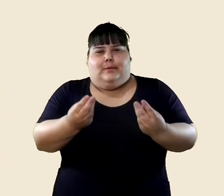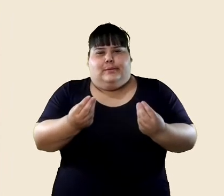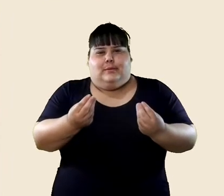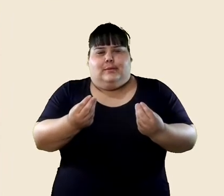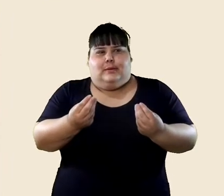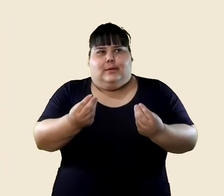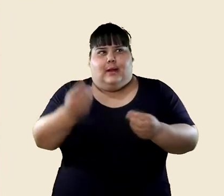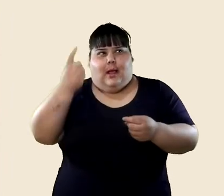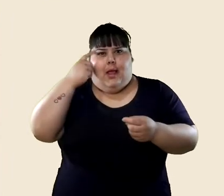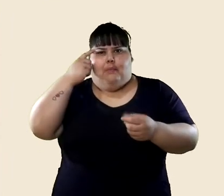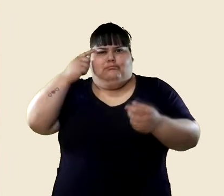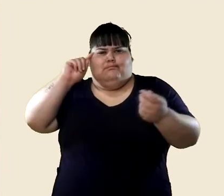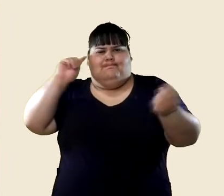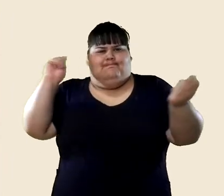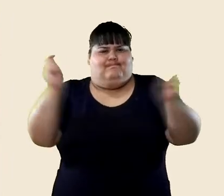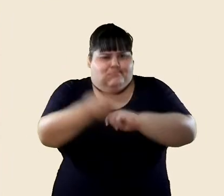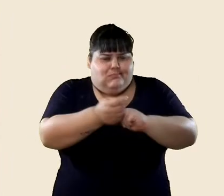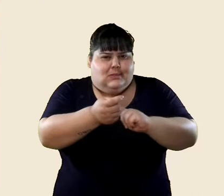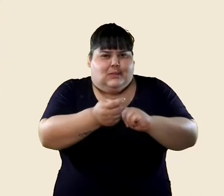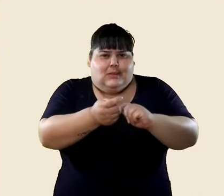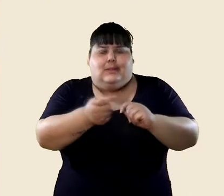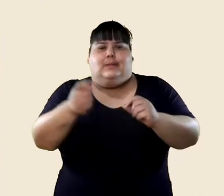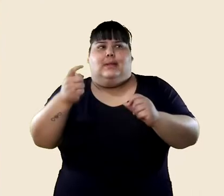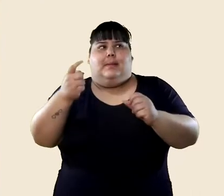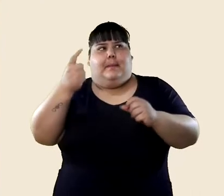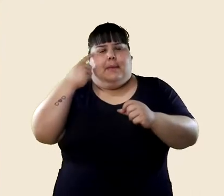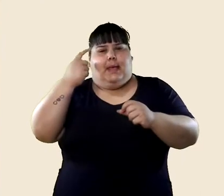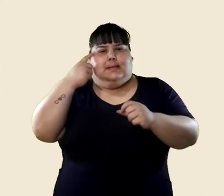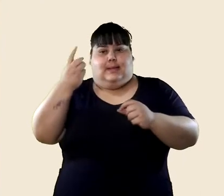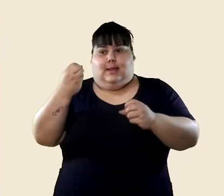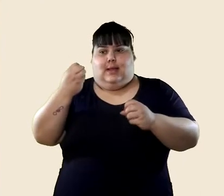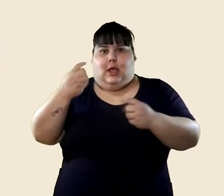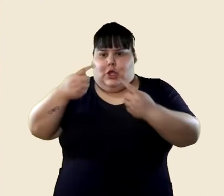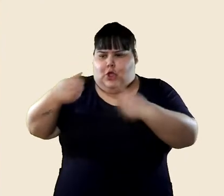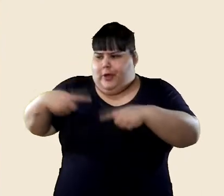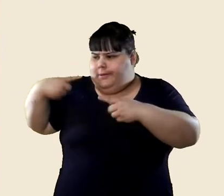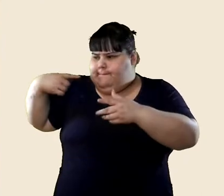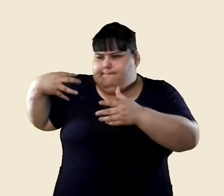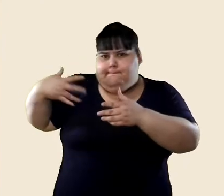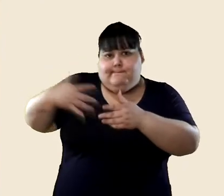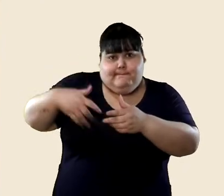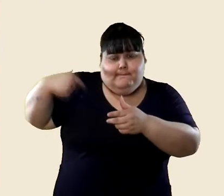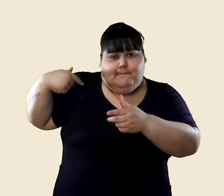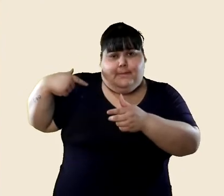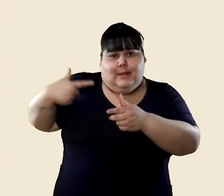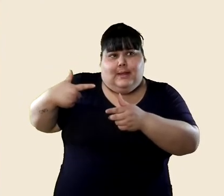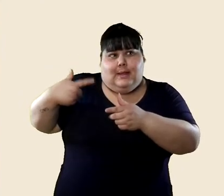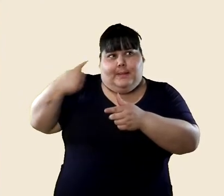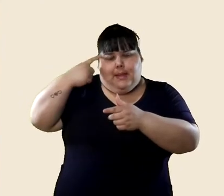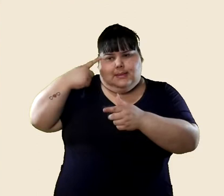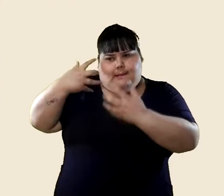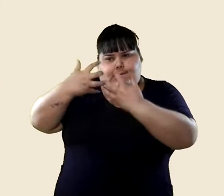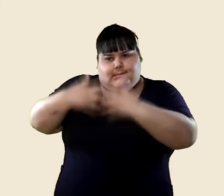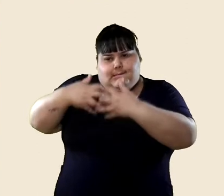dar un curso distinto y permitir que se pueda pensar lo que ha ocurrido de una manera sana y de